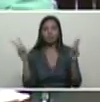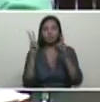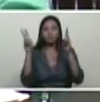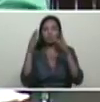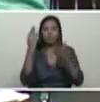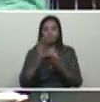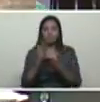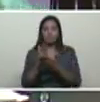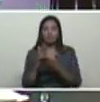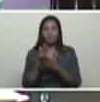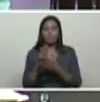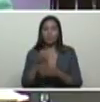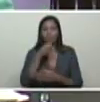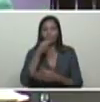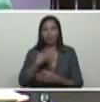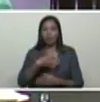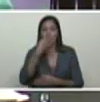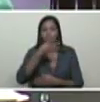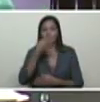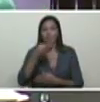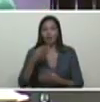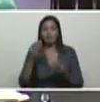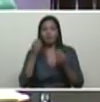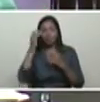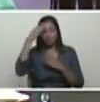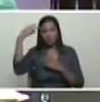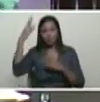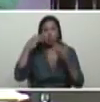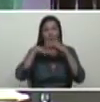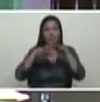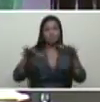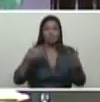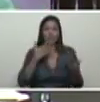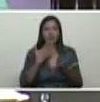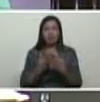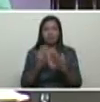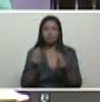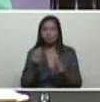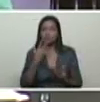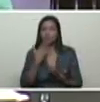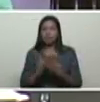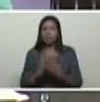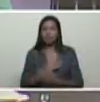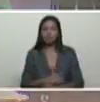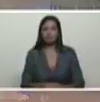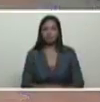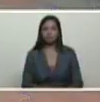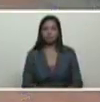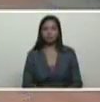siempre. Buenas tardes a todos, pues. Que Dios los bendiga. Gracias. Muchas gracias.